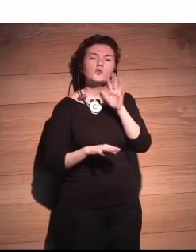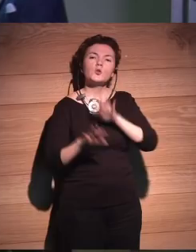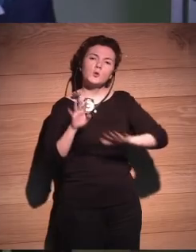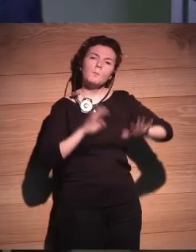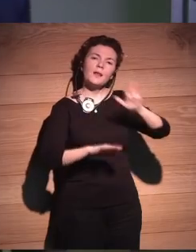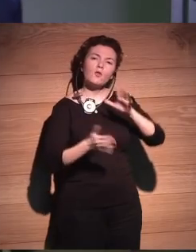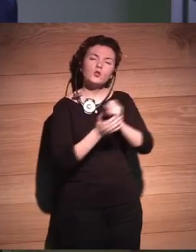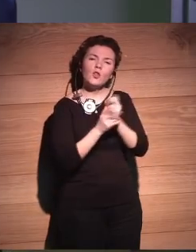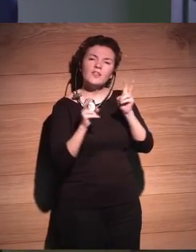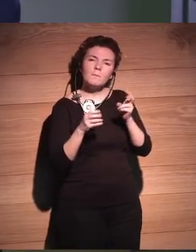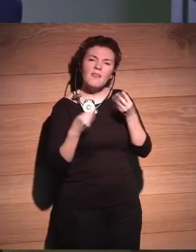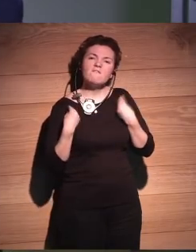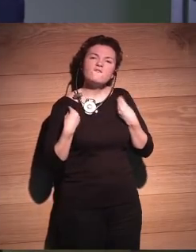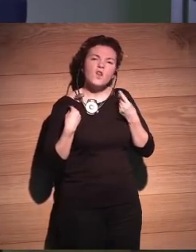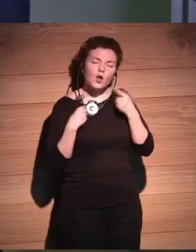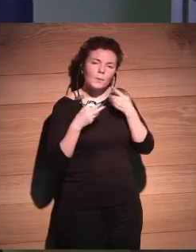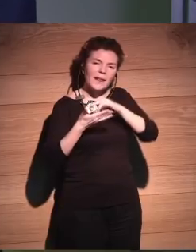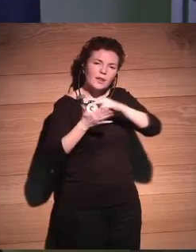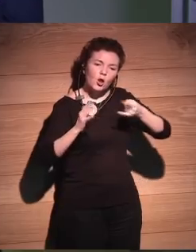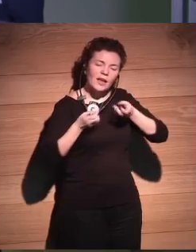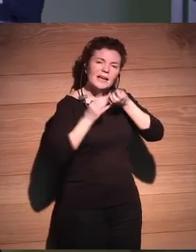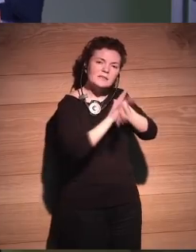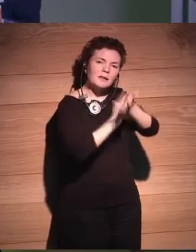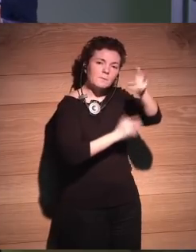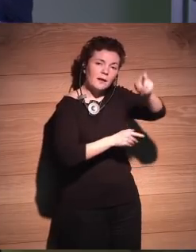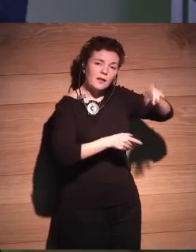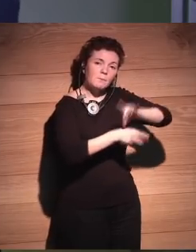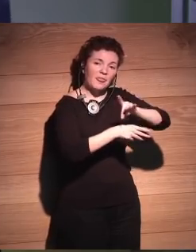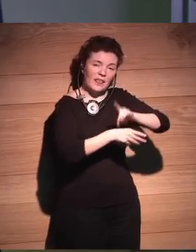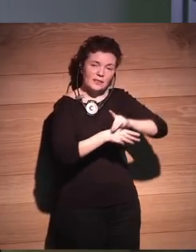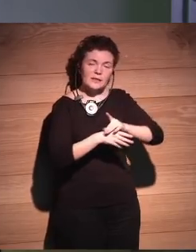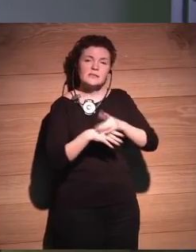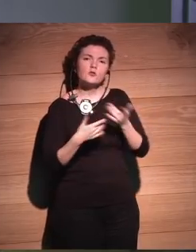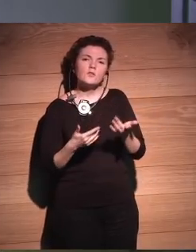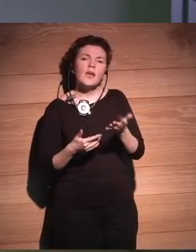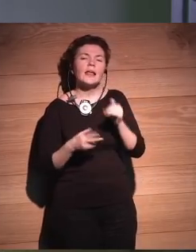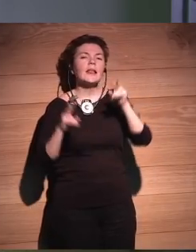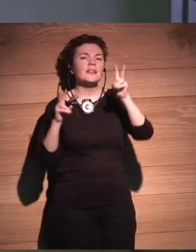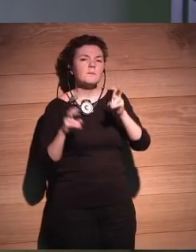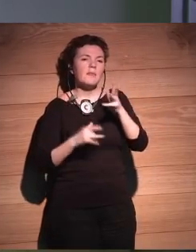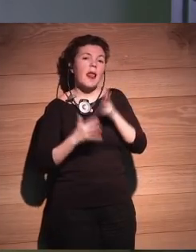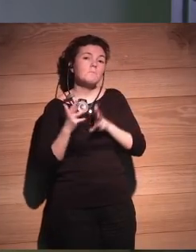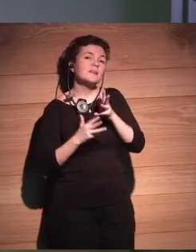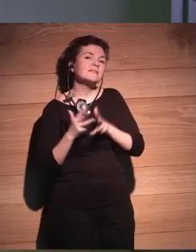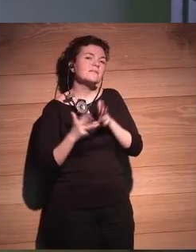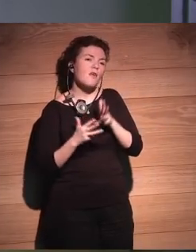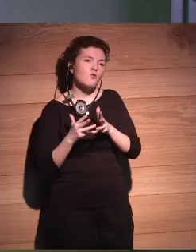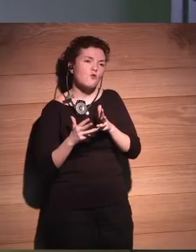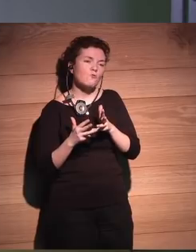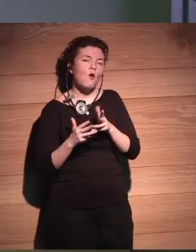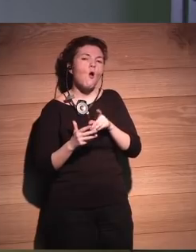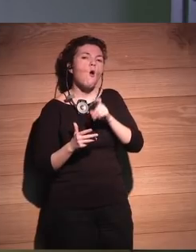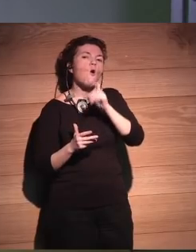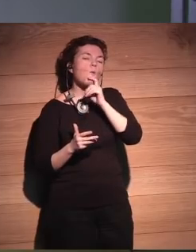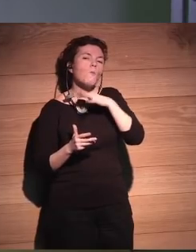los aspectos biológicos antes de poder trasladar esta tecnología a los pacientes, por supuesto. Entonces, luego tenemos el tema de la administración. Podemos